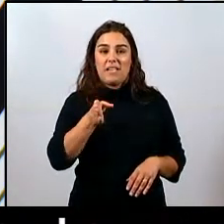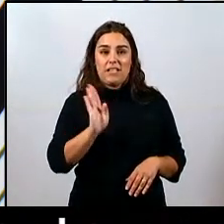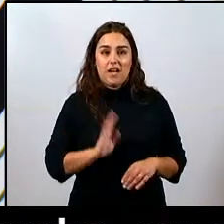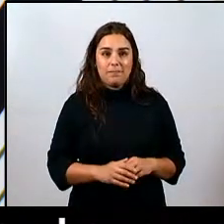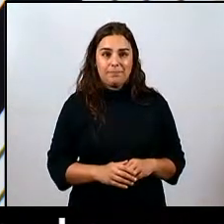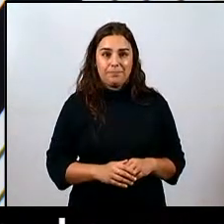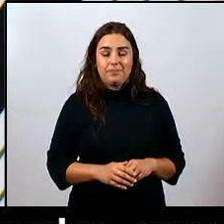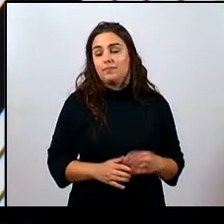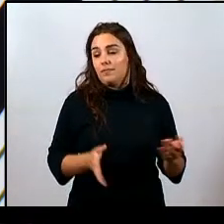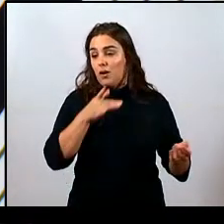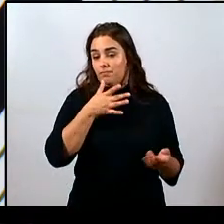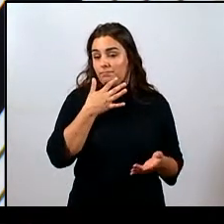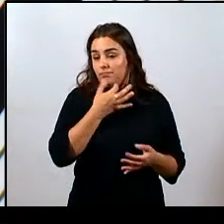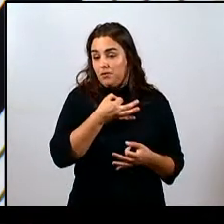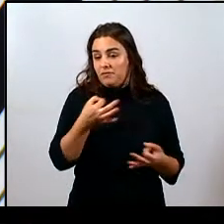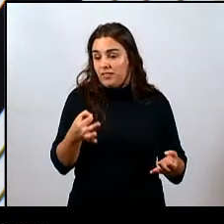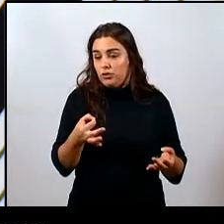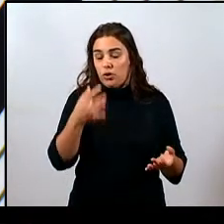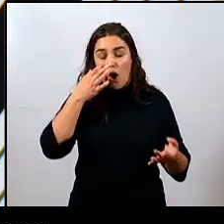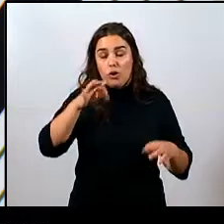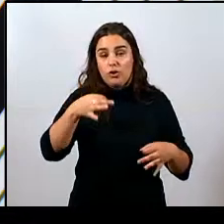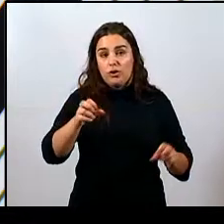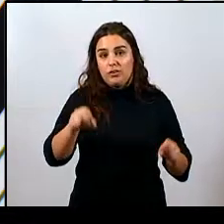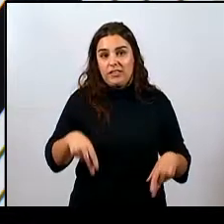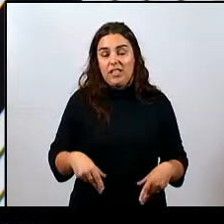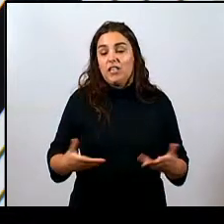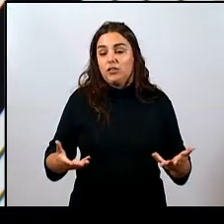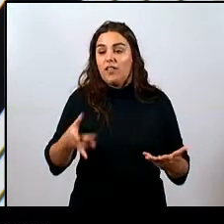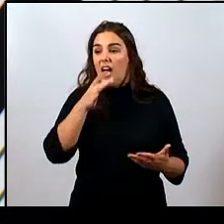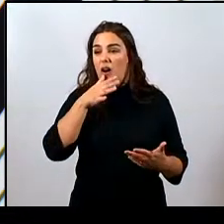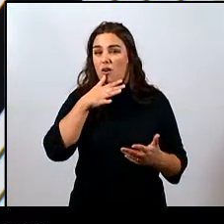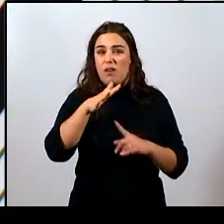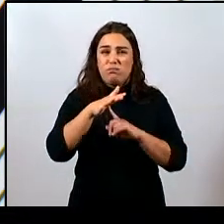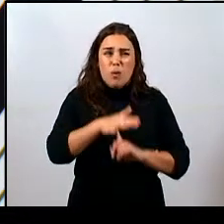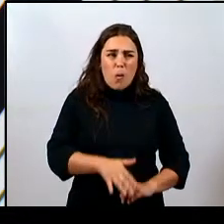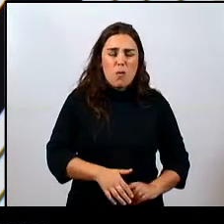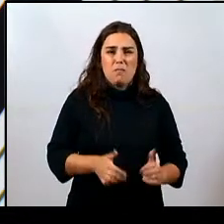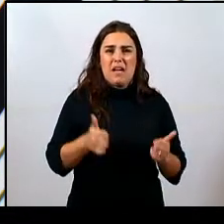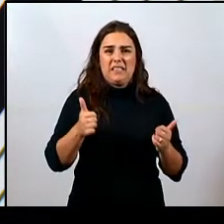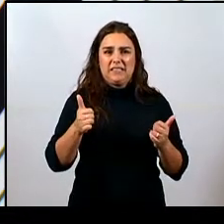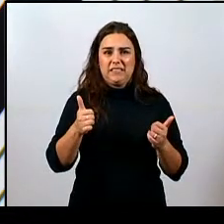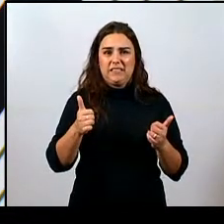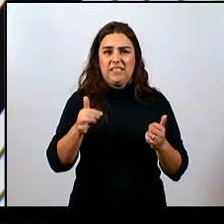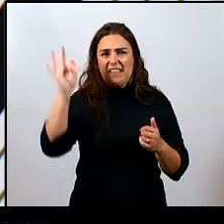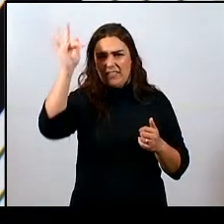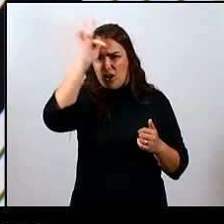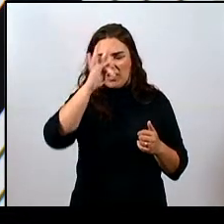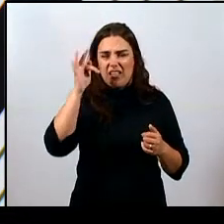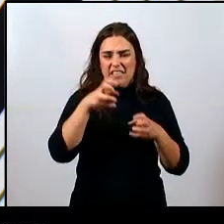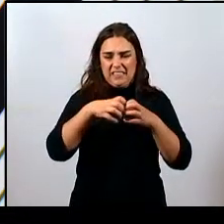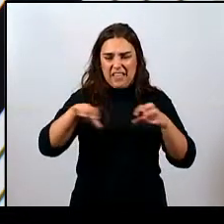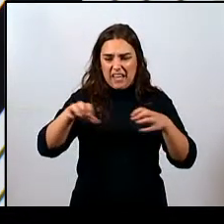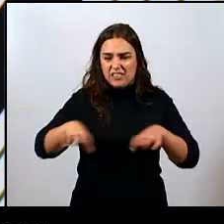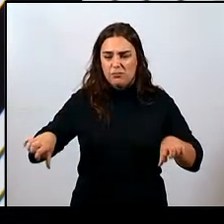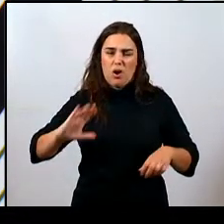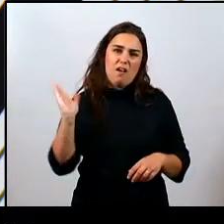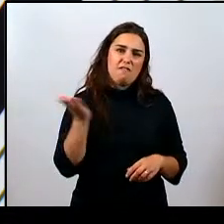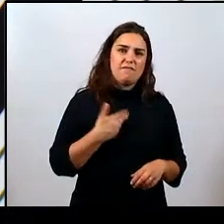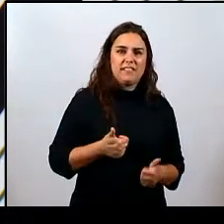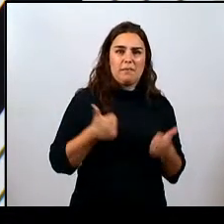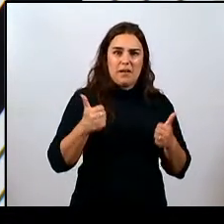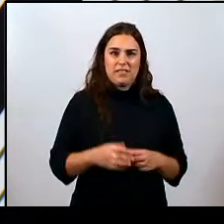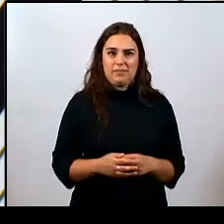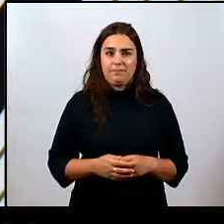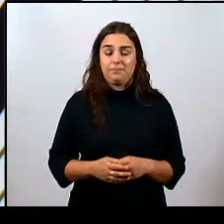un perfecto sinsentido y que lo único que hacen es hundirnos y apagarnos en ideología y en sectarismo. Resulta que esta misma